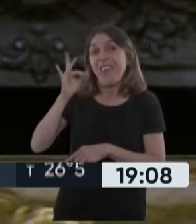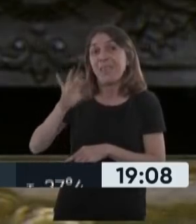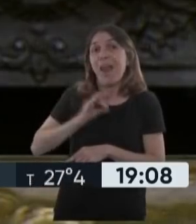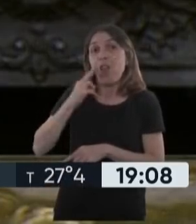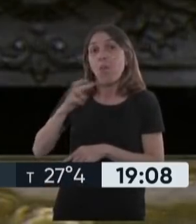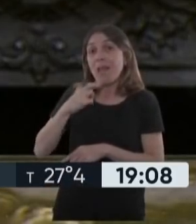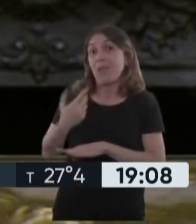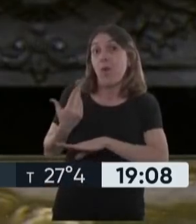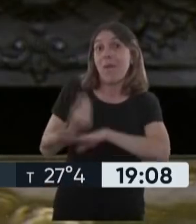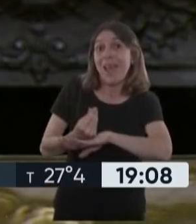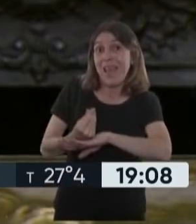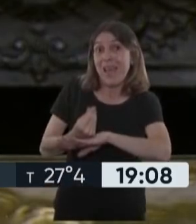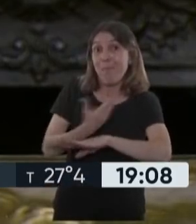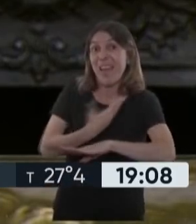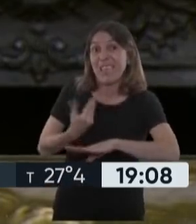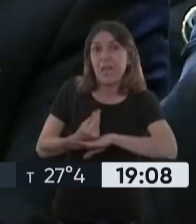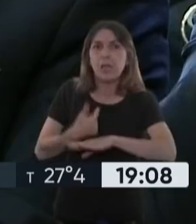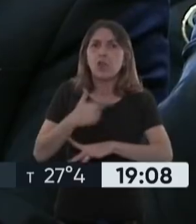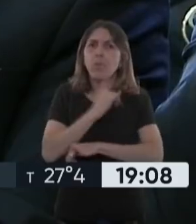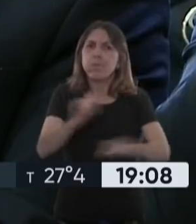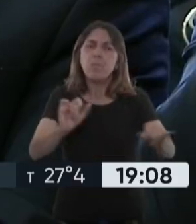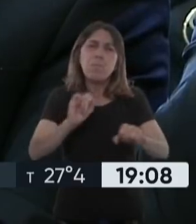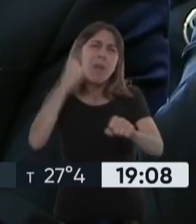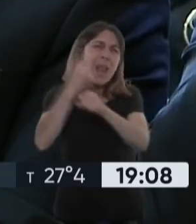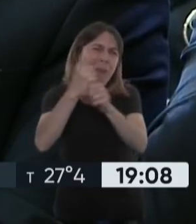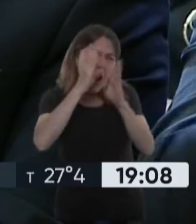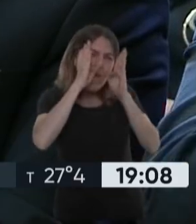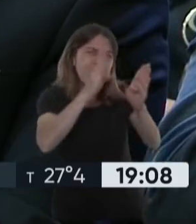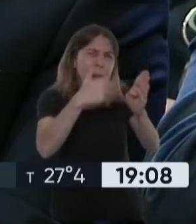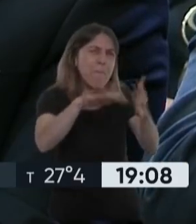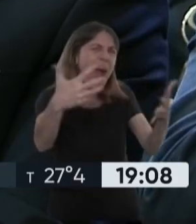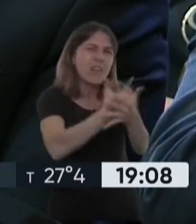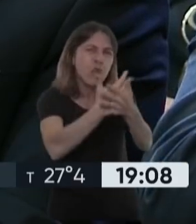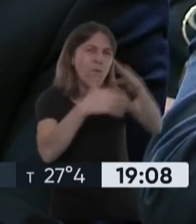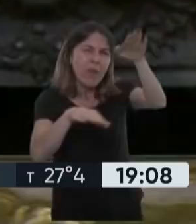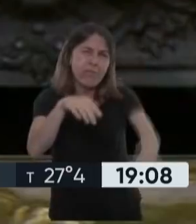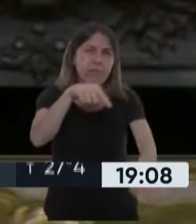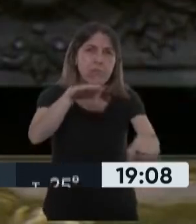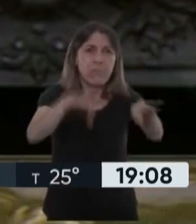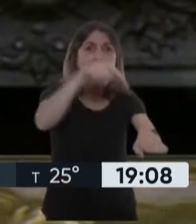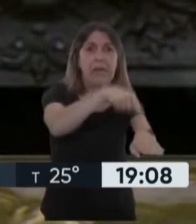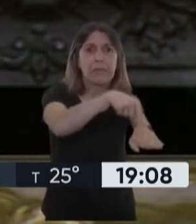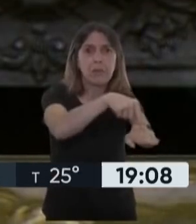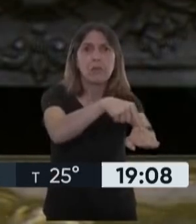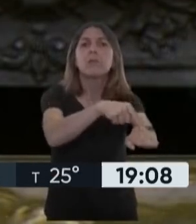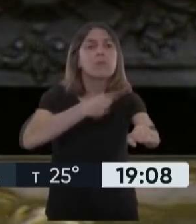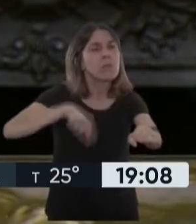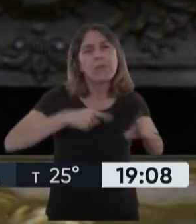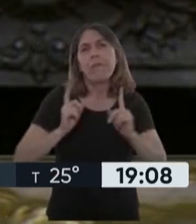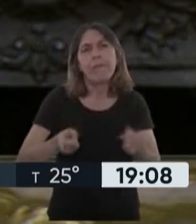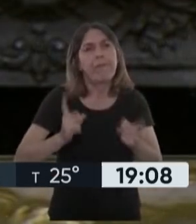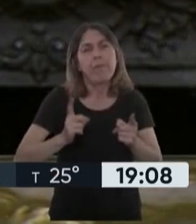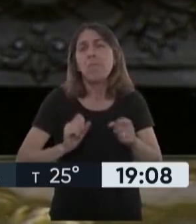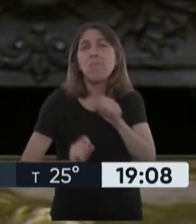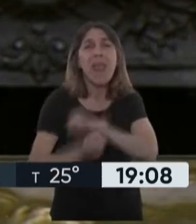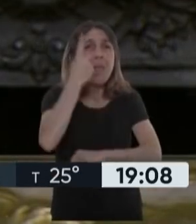2019, lo dije, primero los últimos. Y nosotros seguimos privilegiando esa lógica, primero